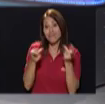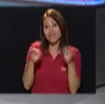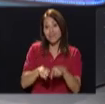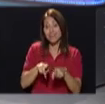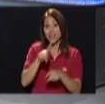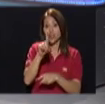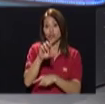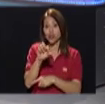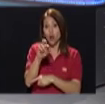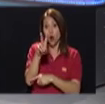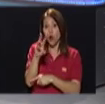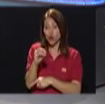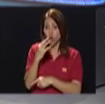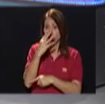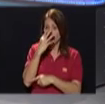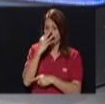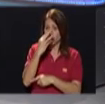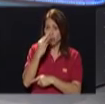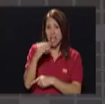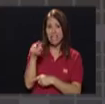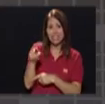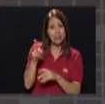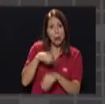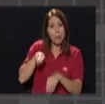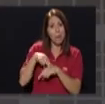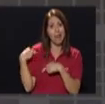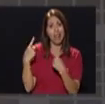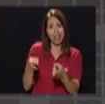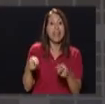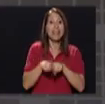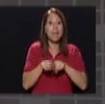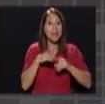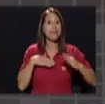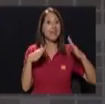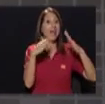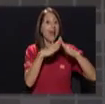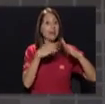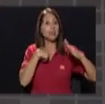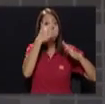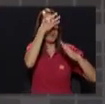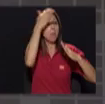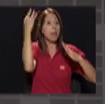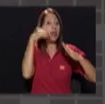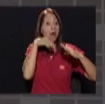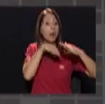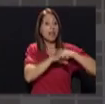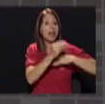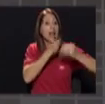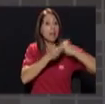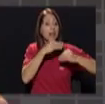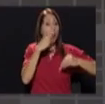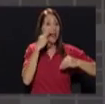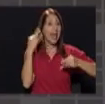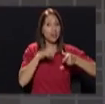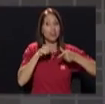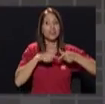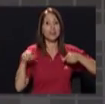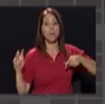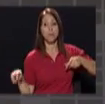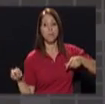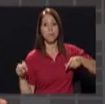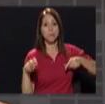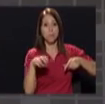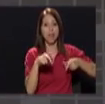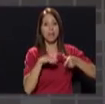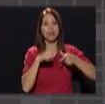es súper común. O sea, yo tengo en mi casa también un zorro que llega cuando se me olvida guardar el alimento del gato, el zorro llega. Entonces es cuestión de que uno